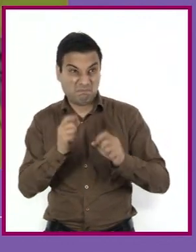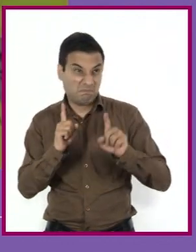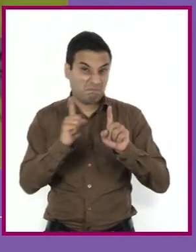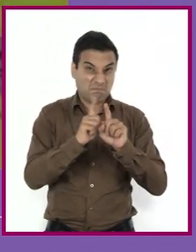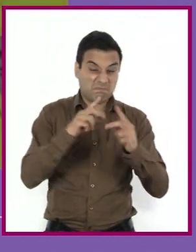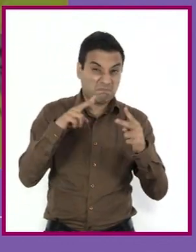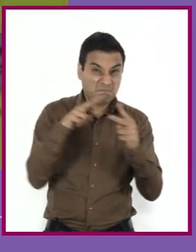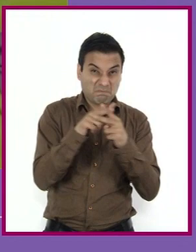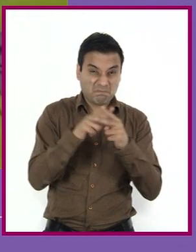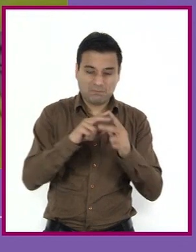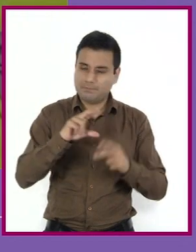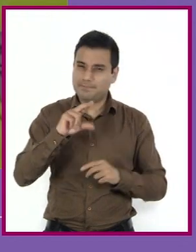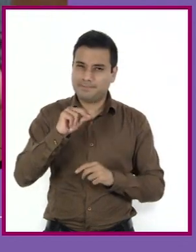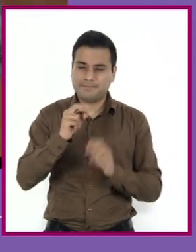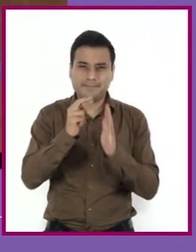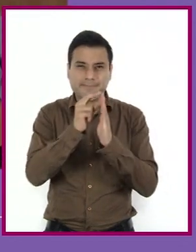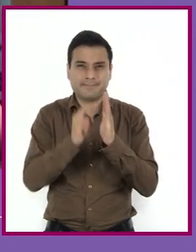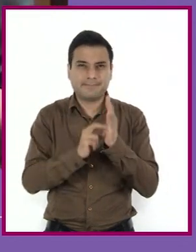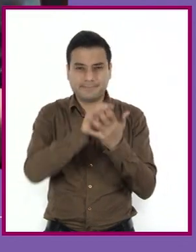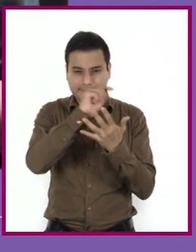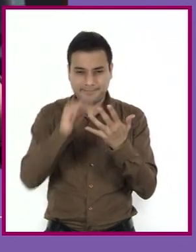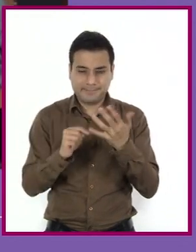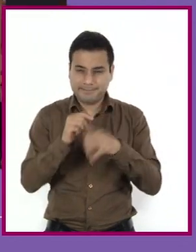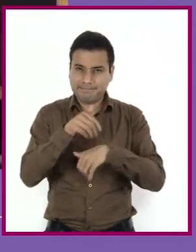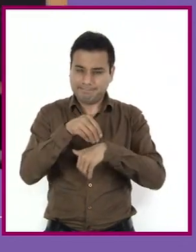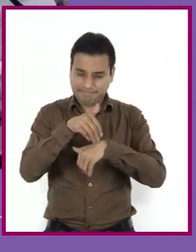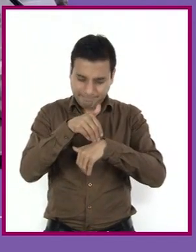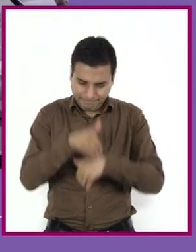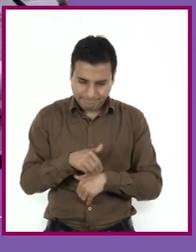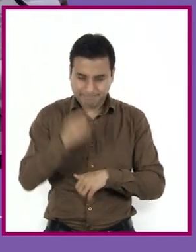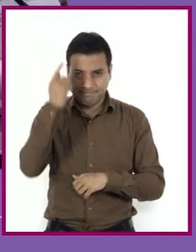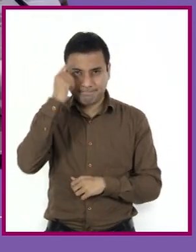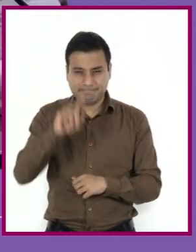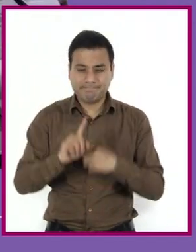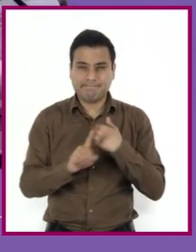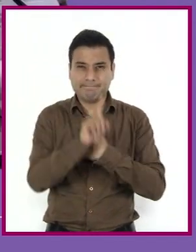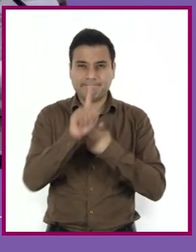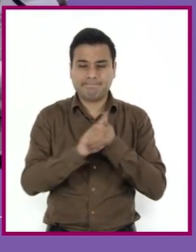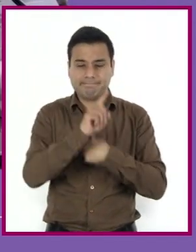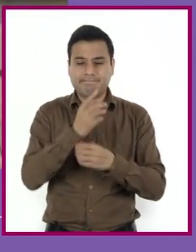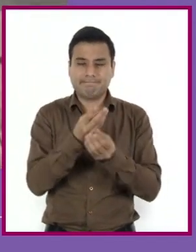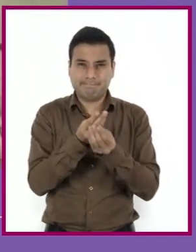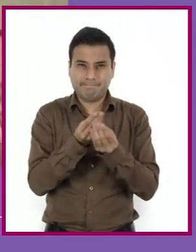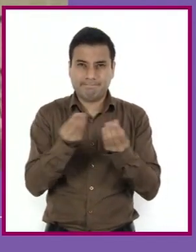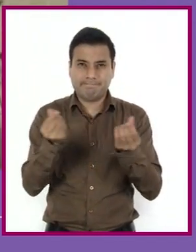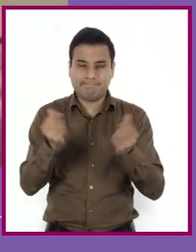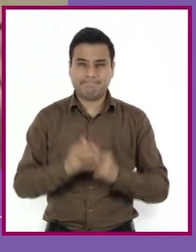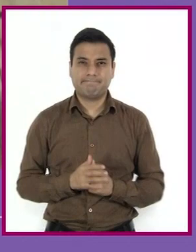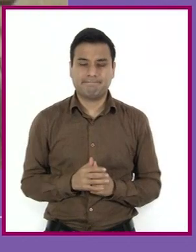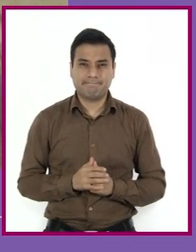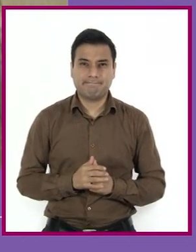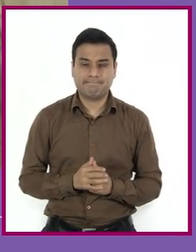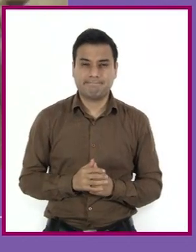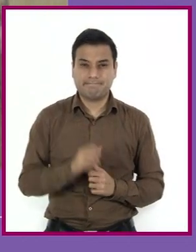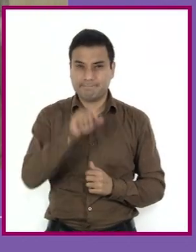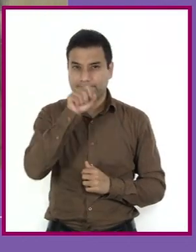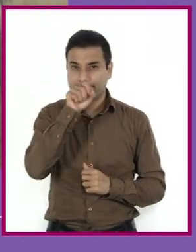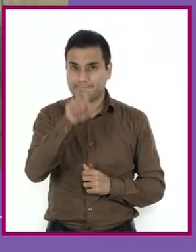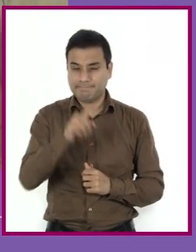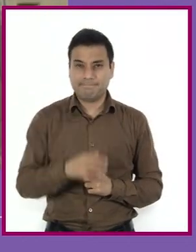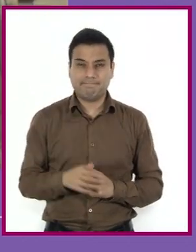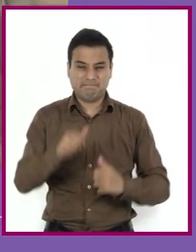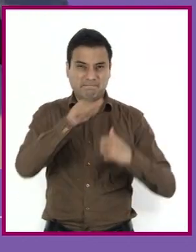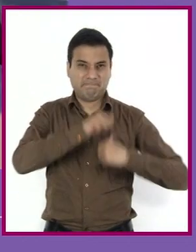grupal, aceptar las reglas que hay para resolver pacíficamente conflictos que puedan surgir, acatar la existencia de un